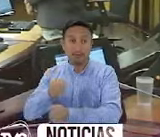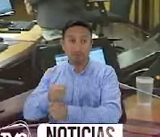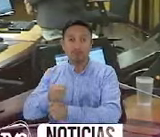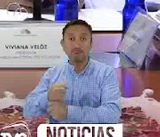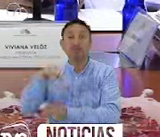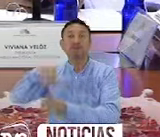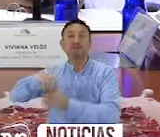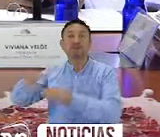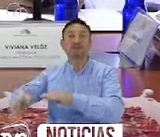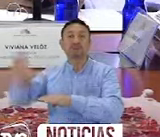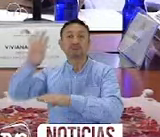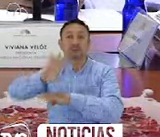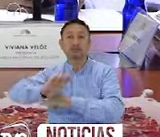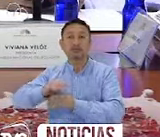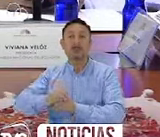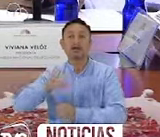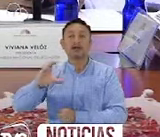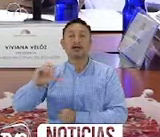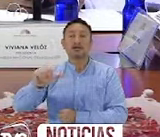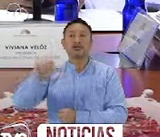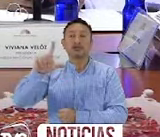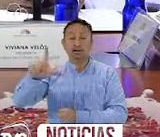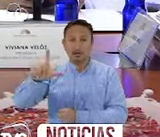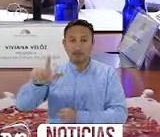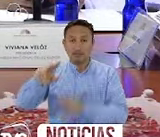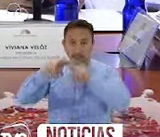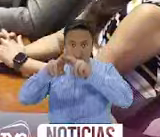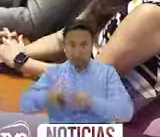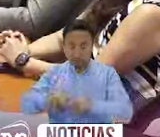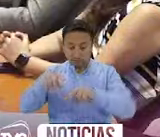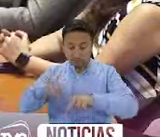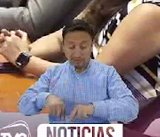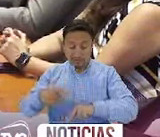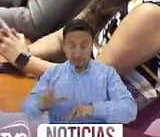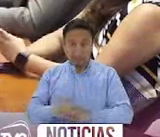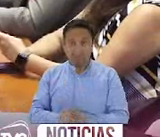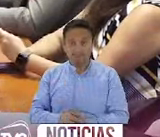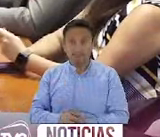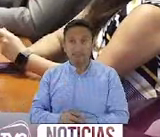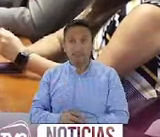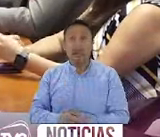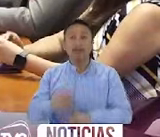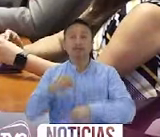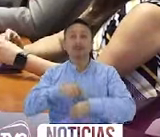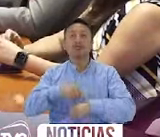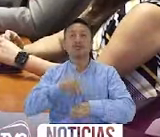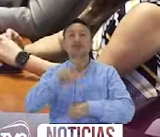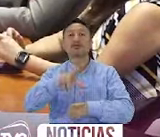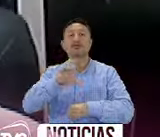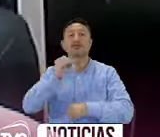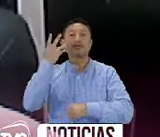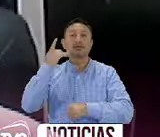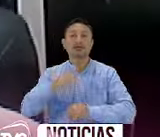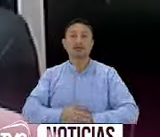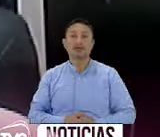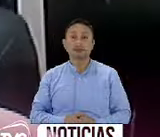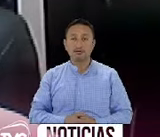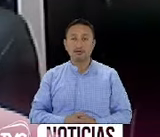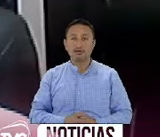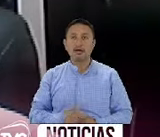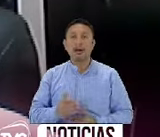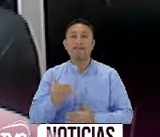de Administración Legislativa CAL aboque conocimiento, corre el plazo de 30 días. ¿Cuál es el procedimiento?